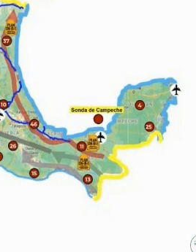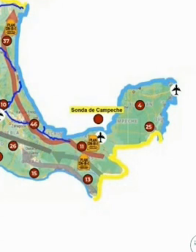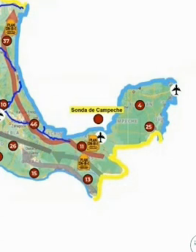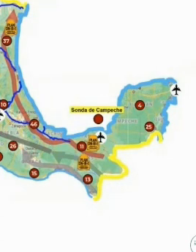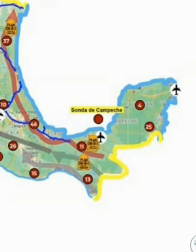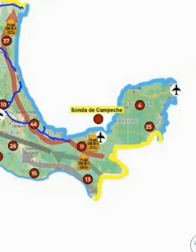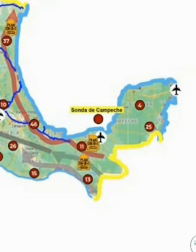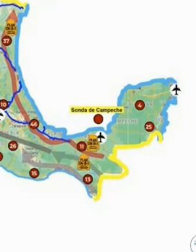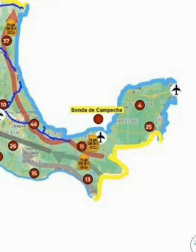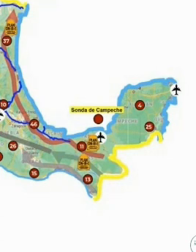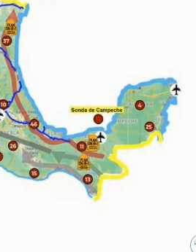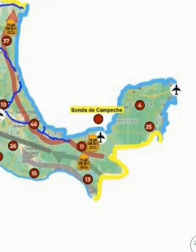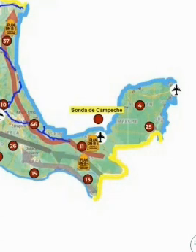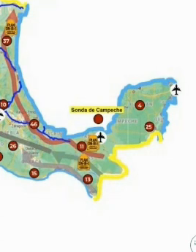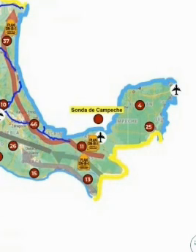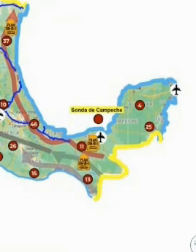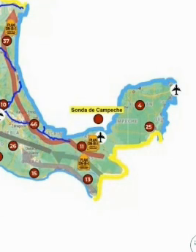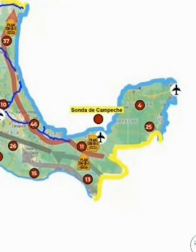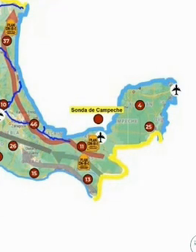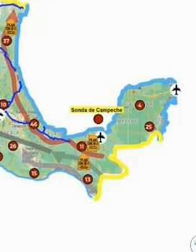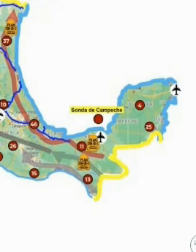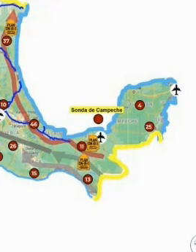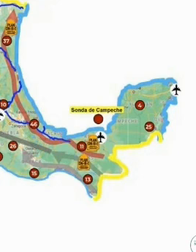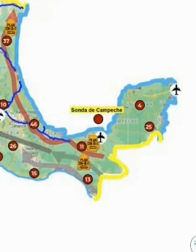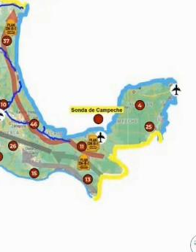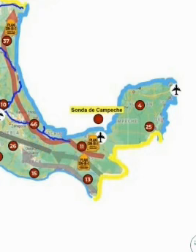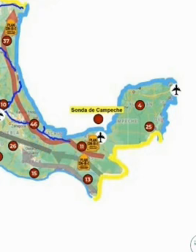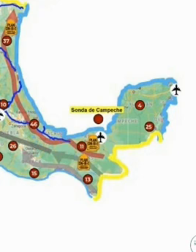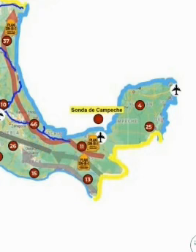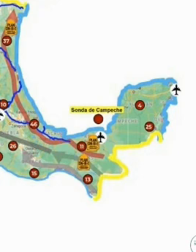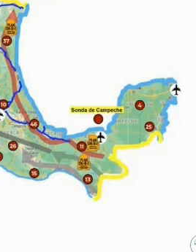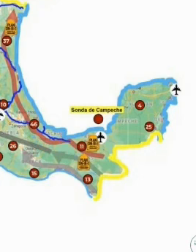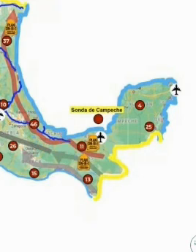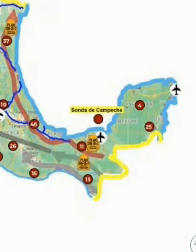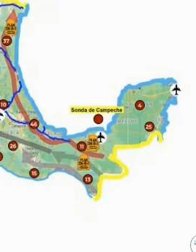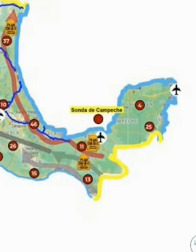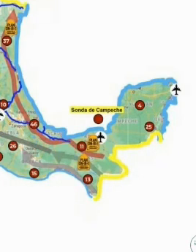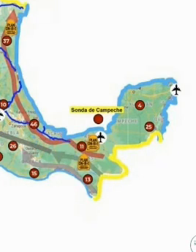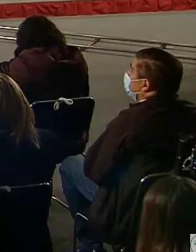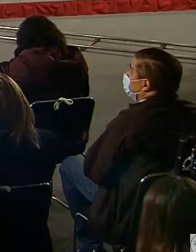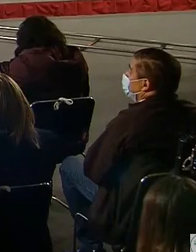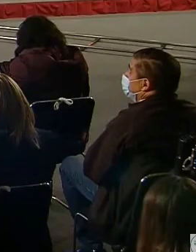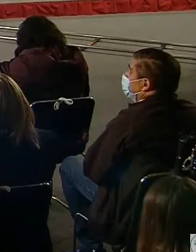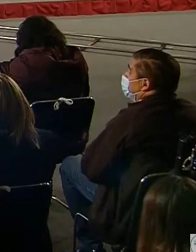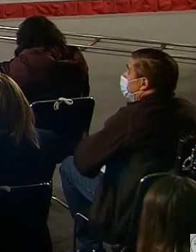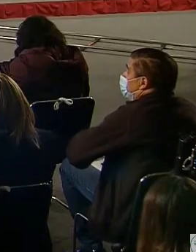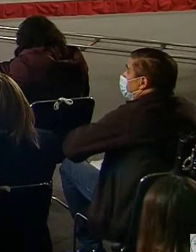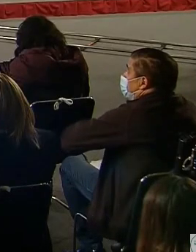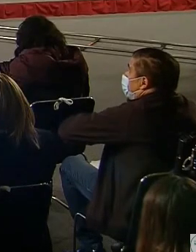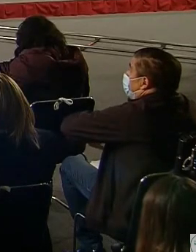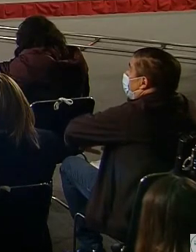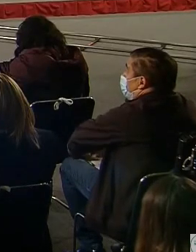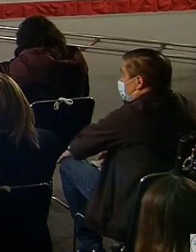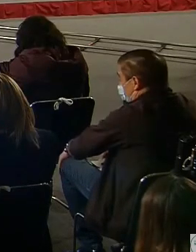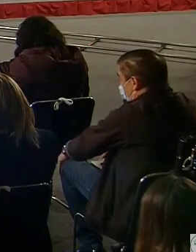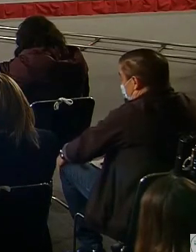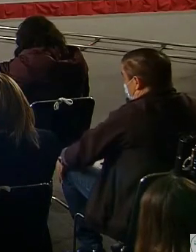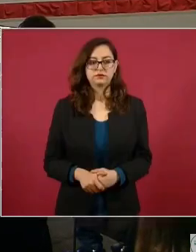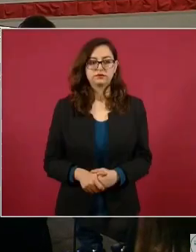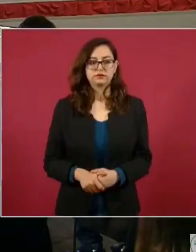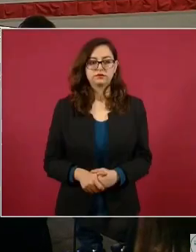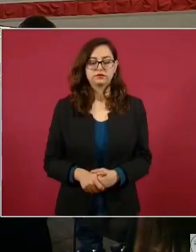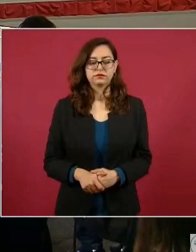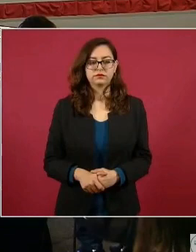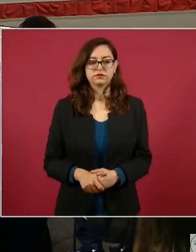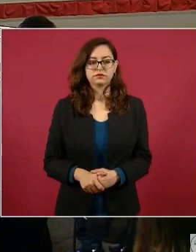también la seguridad de instalaciones estratégicas erradicación intensiva de plantíos todas estas misiones repito son